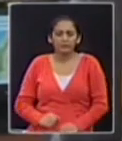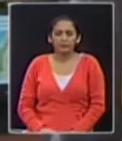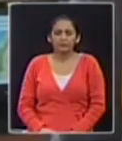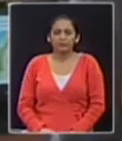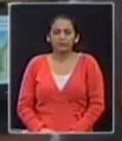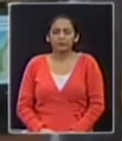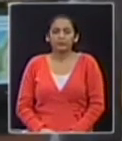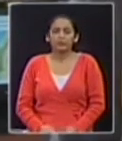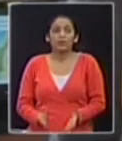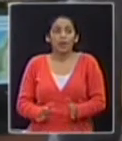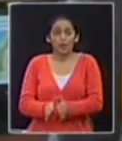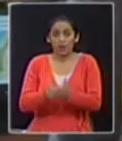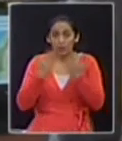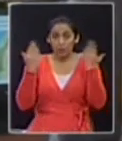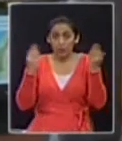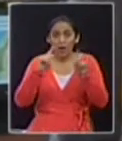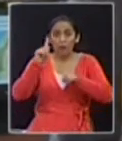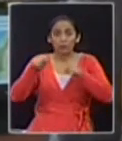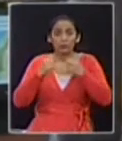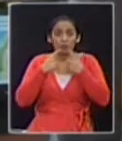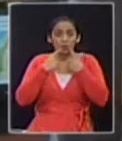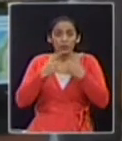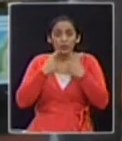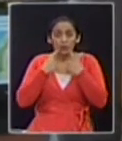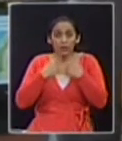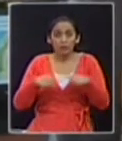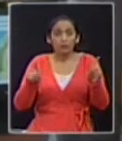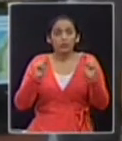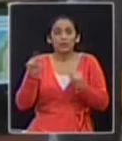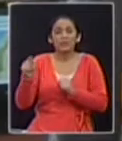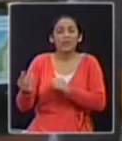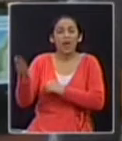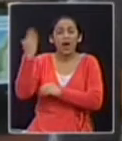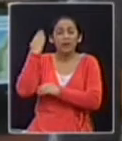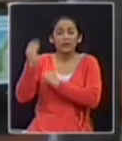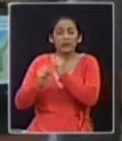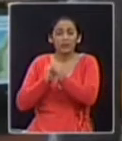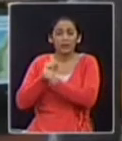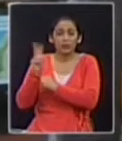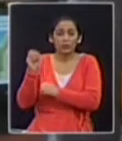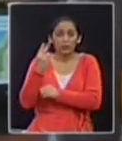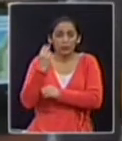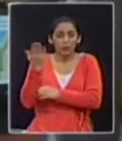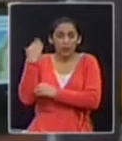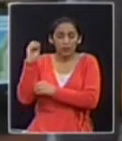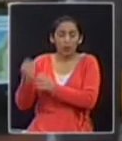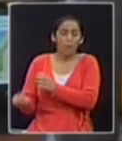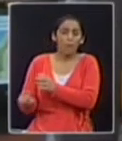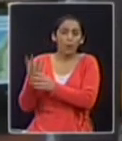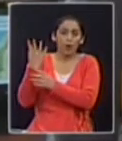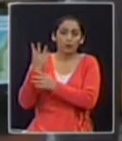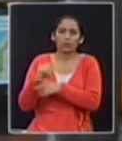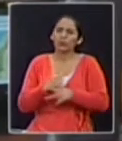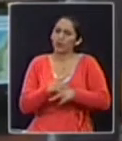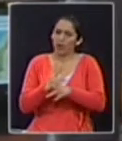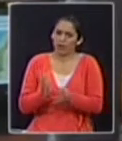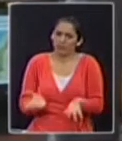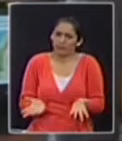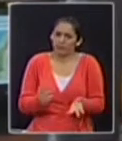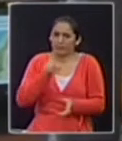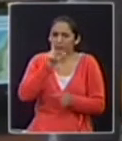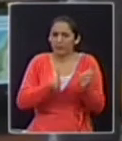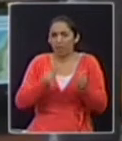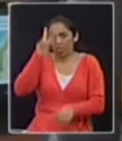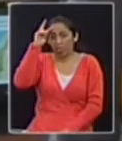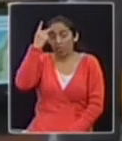algunos diarios de la irrupción de 2002 entonces hay que tener cuidado cuando se ven publicaciones en las redes